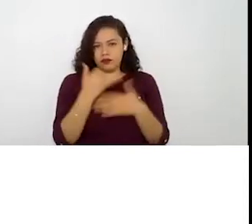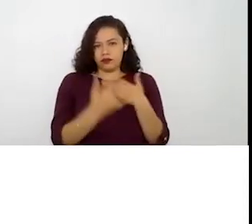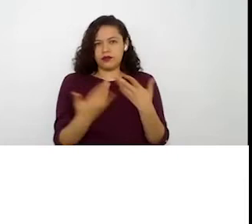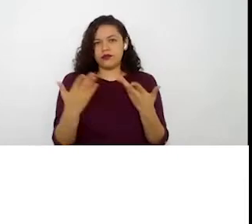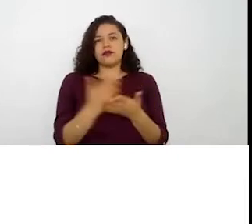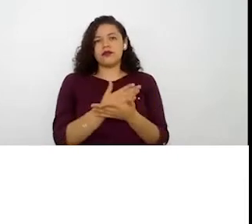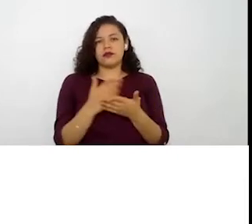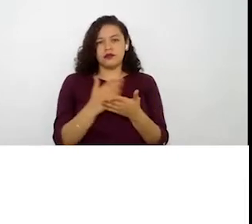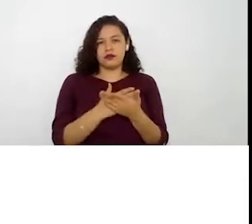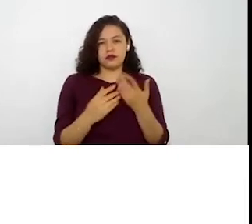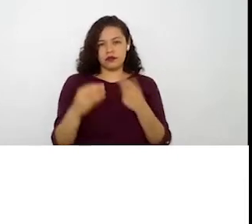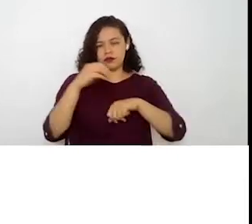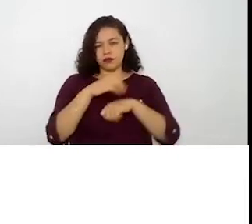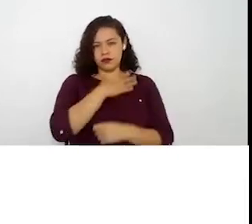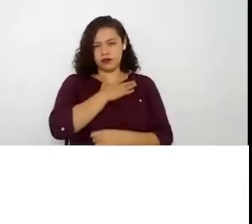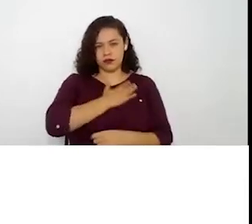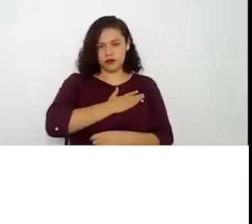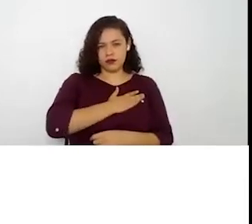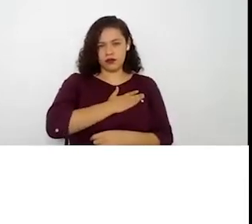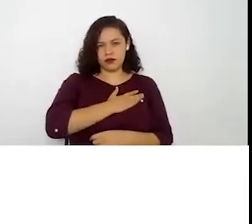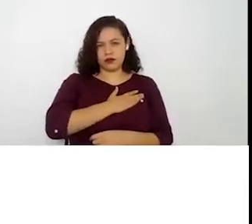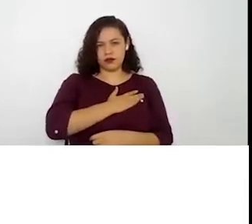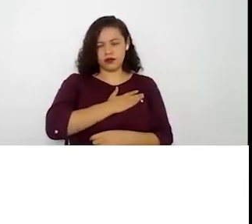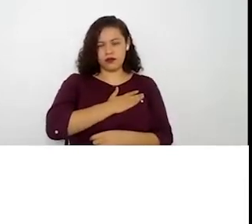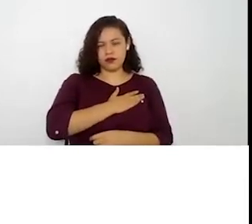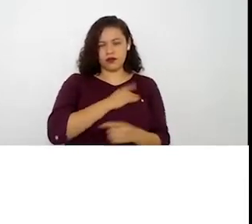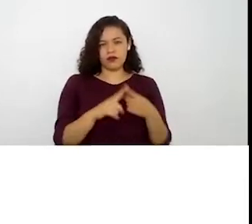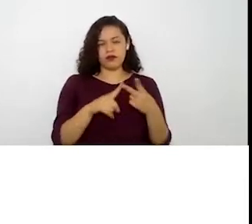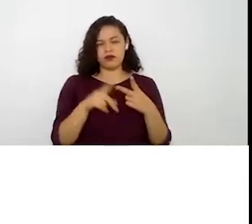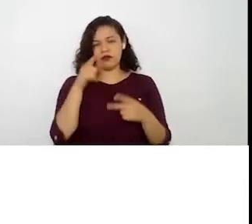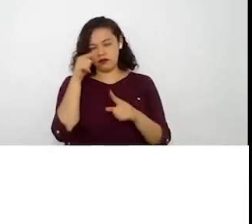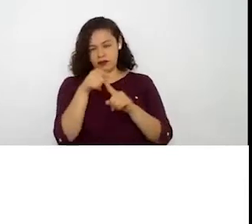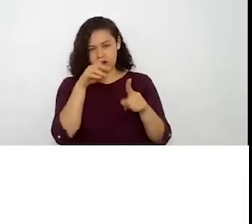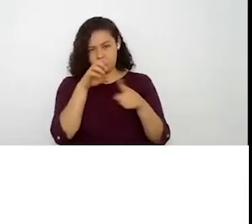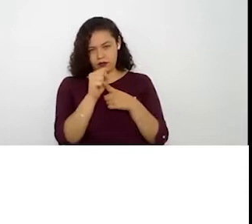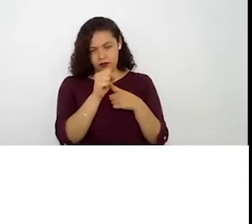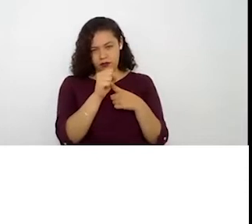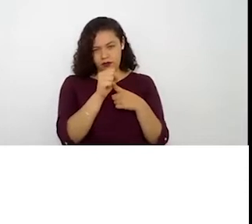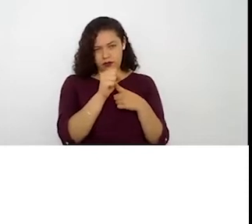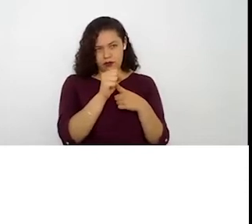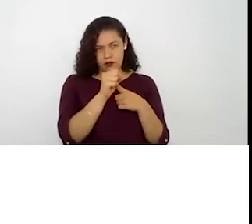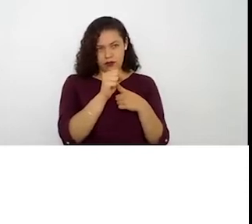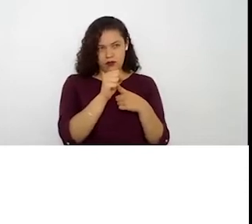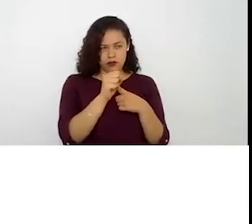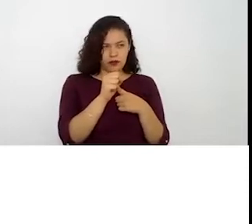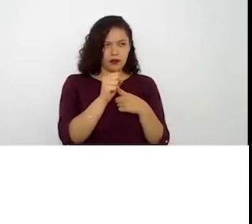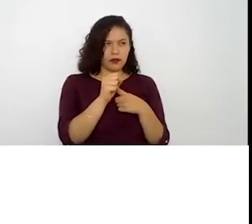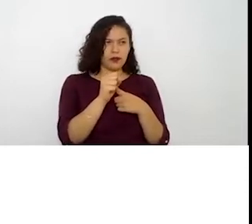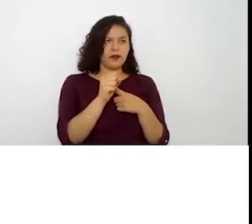la justificación de considerar los objetivos debemos de tener muy clara